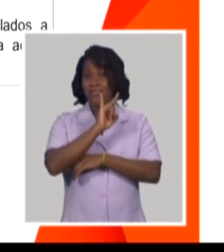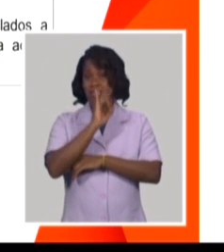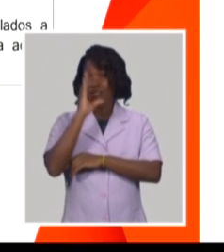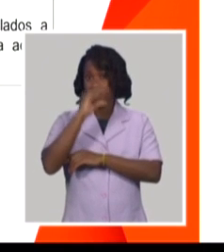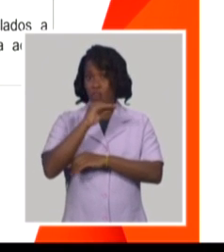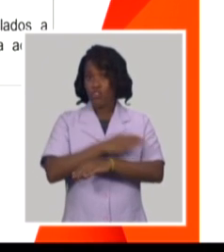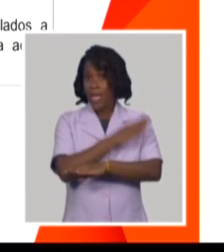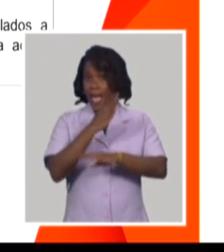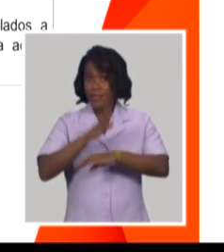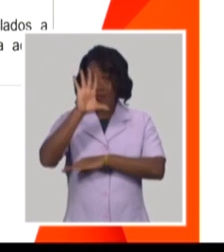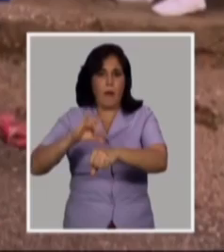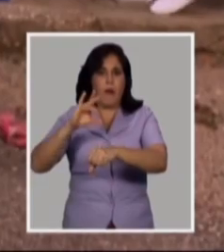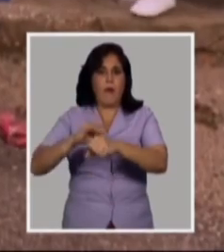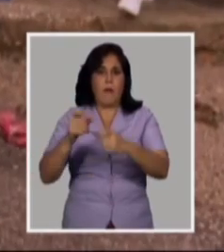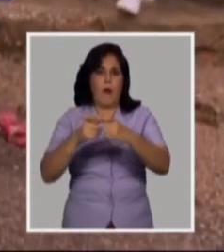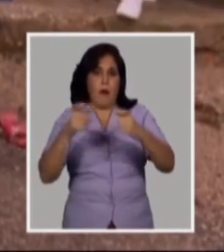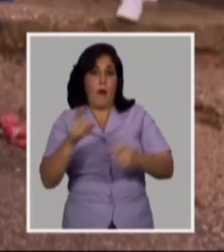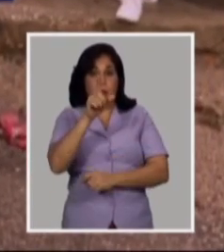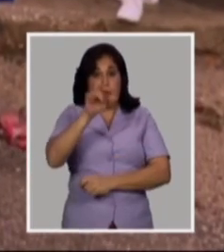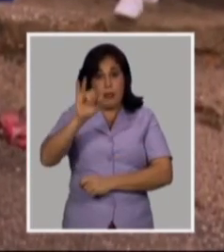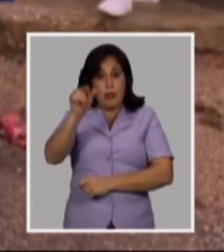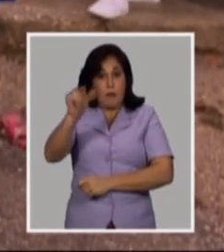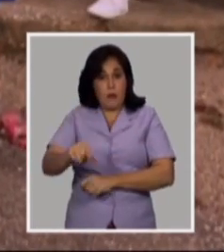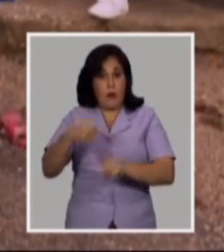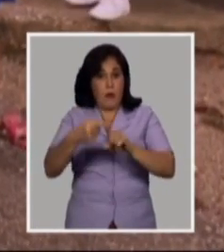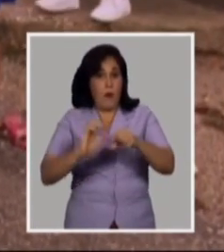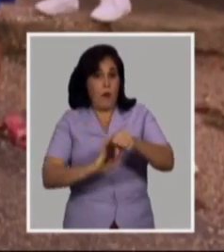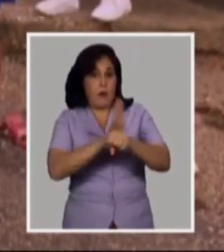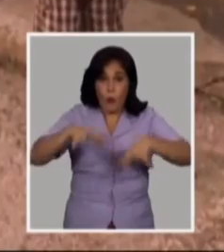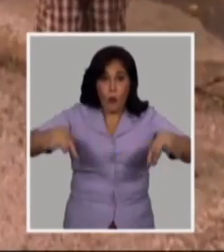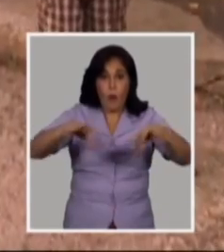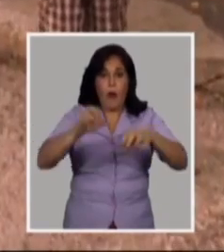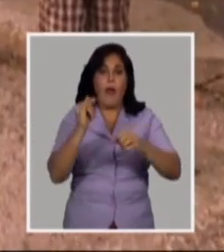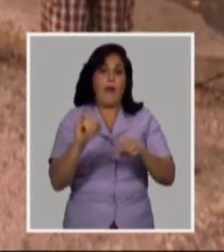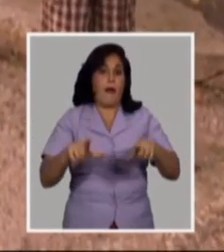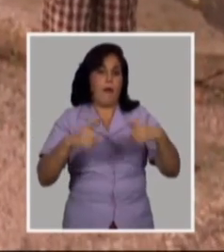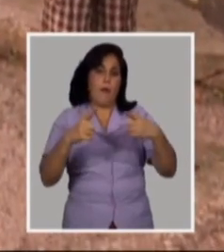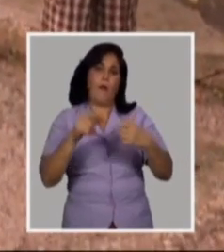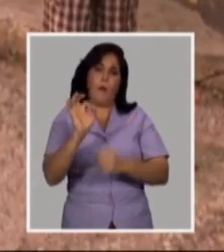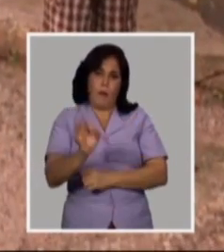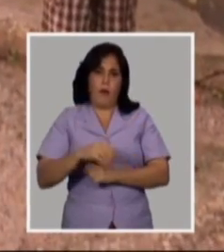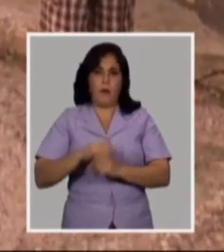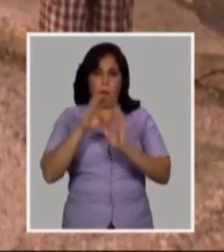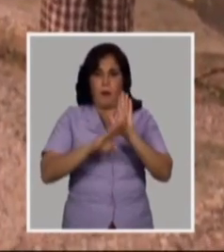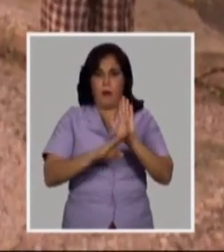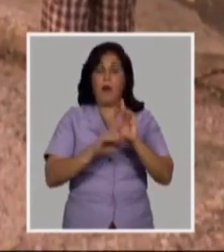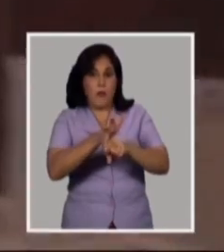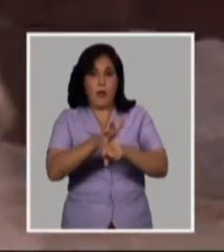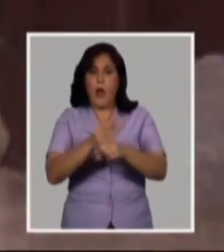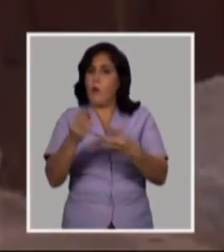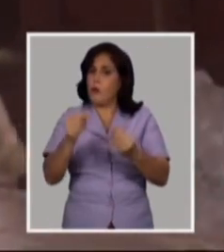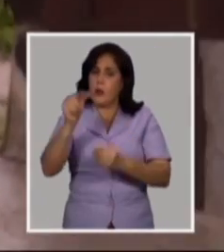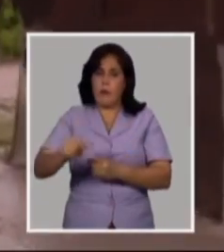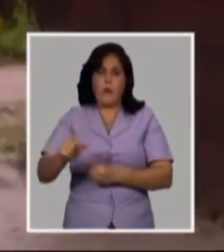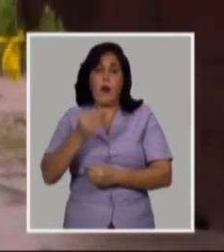5 de la mañana del siguiente día la medida en vigor del 1 al 15 de septiembre también limitará el horario de mercados y la